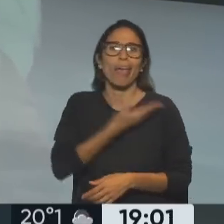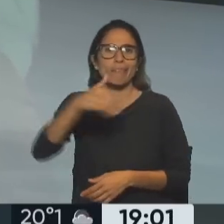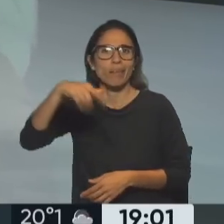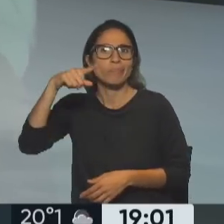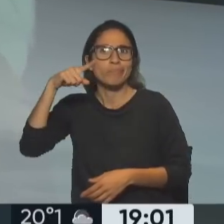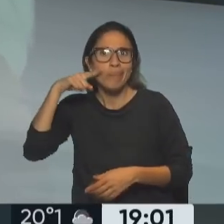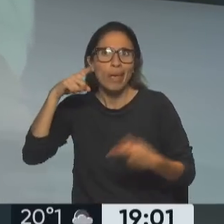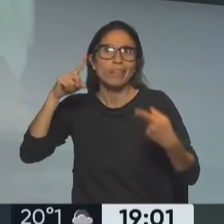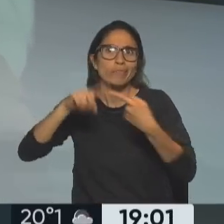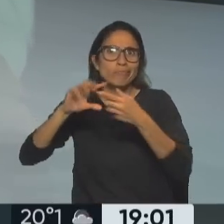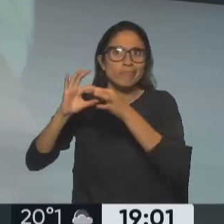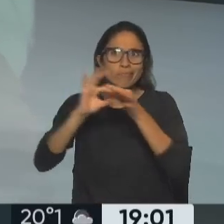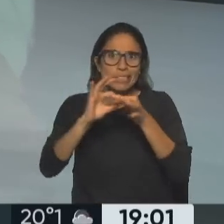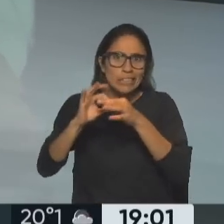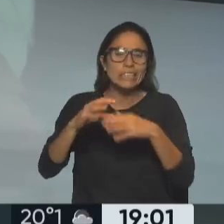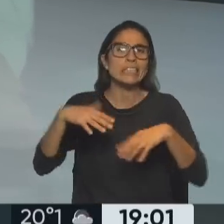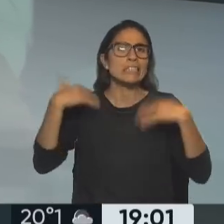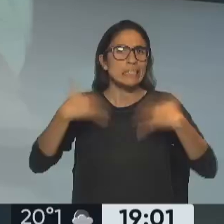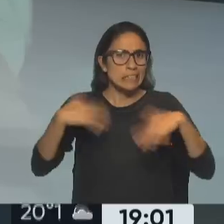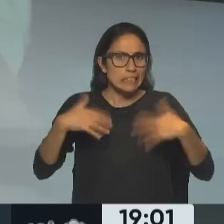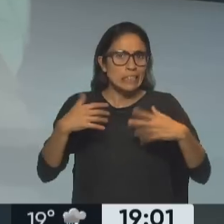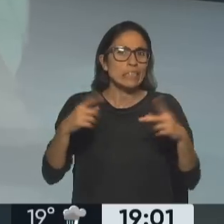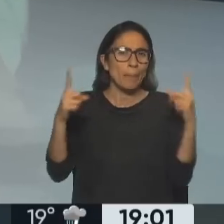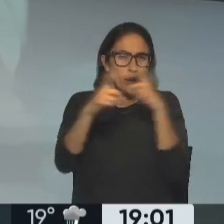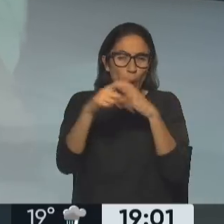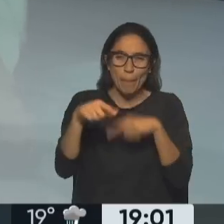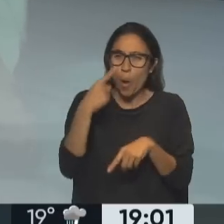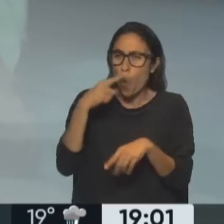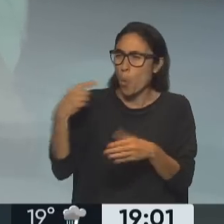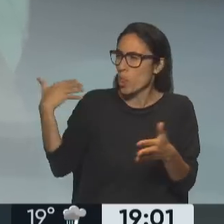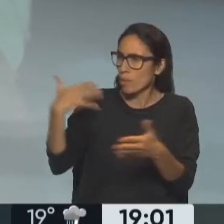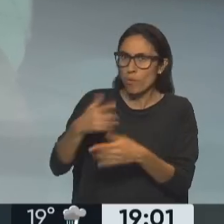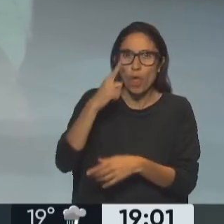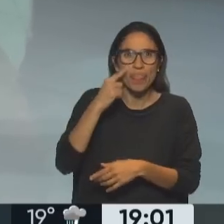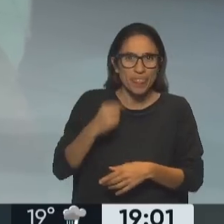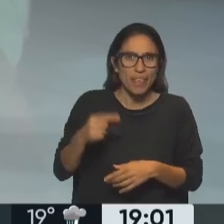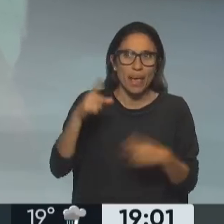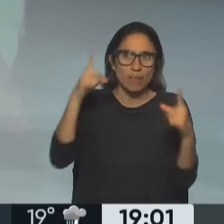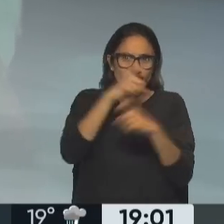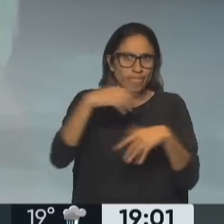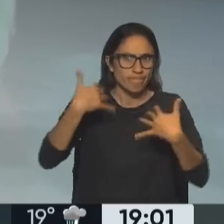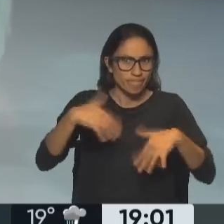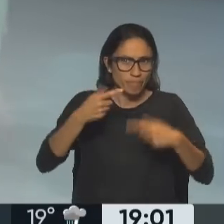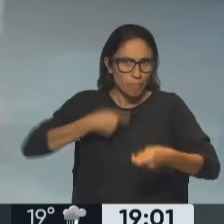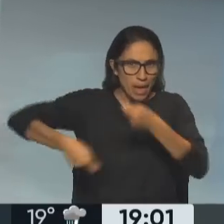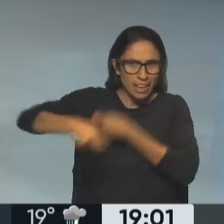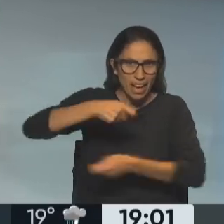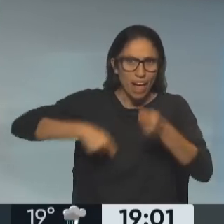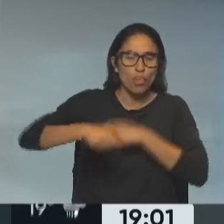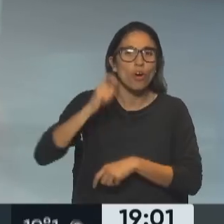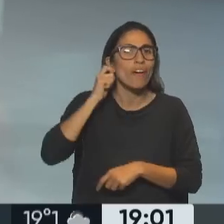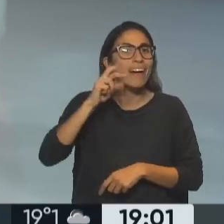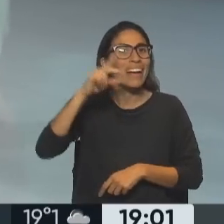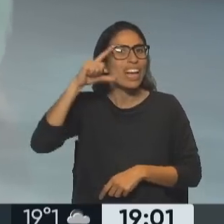de las turbulencias que hubo en los mercados en los últimos días y que fue formulada por Gregorio Chodos, el negociador argentino ante el